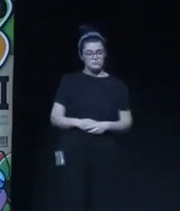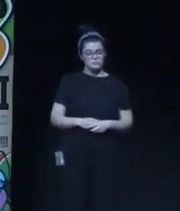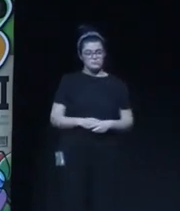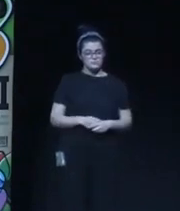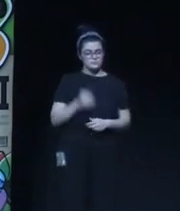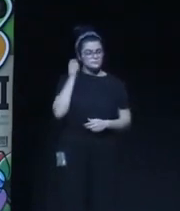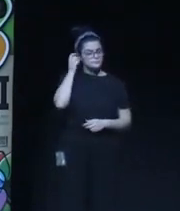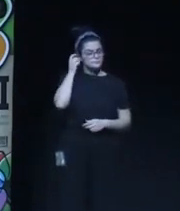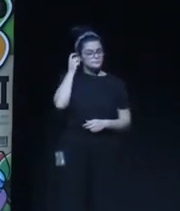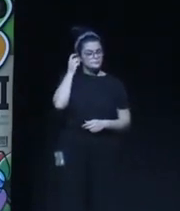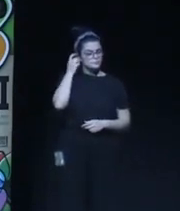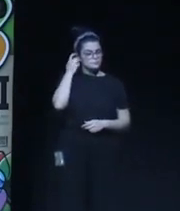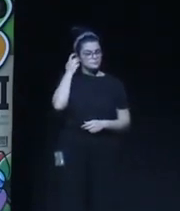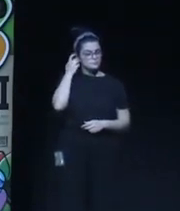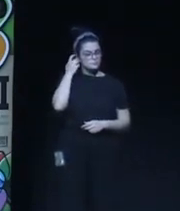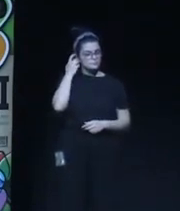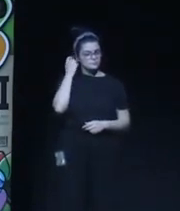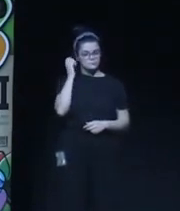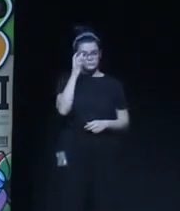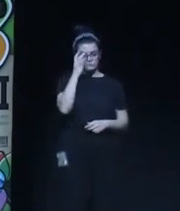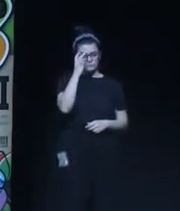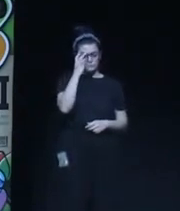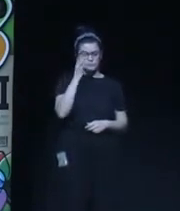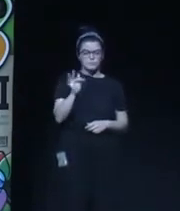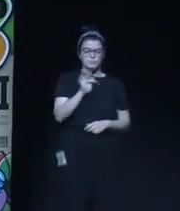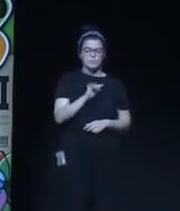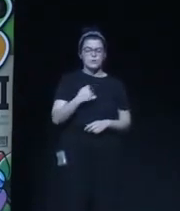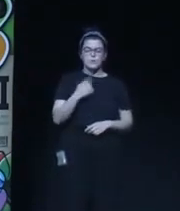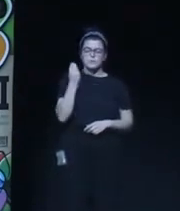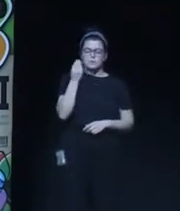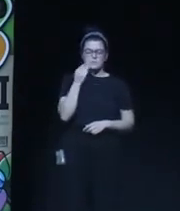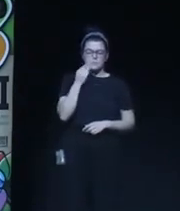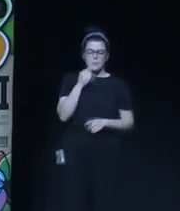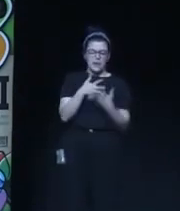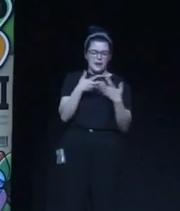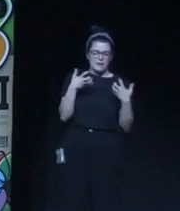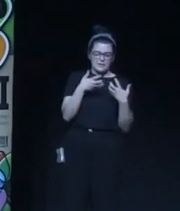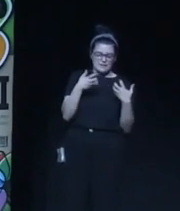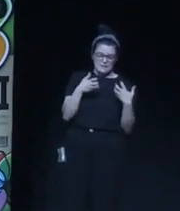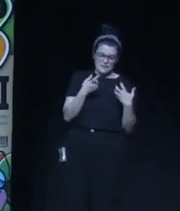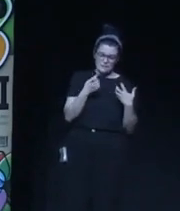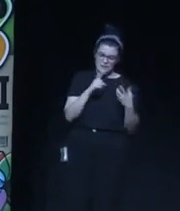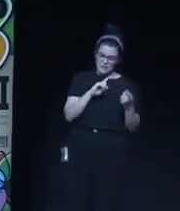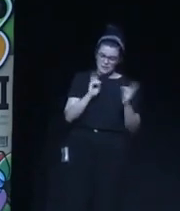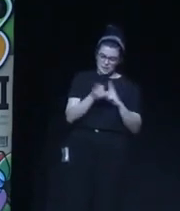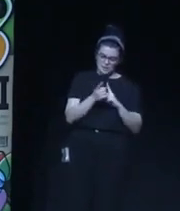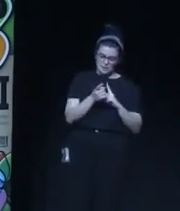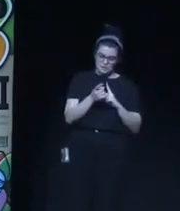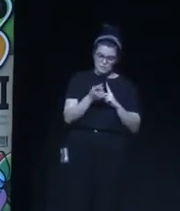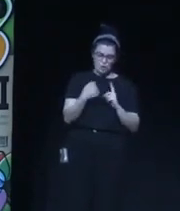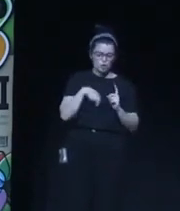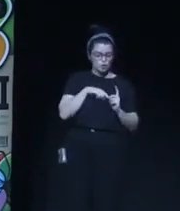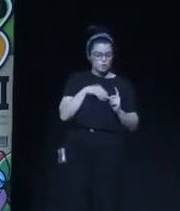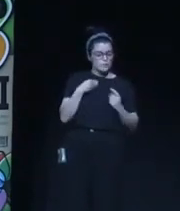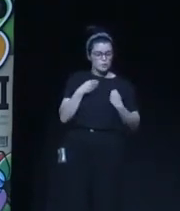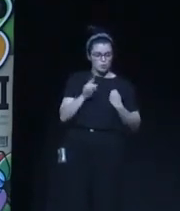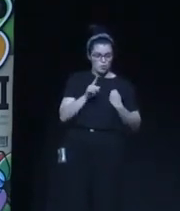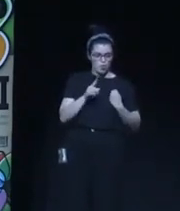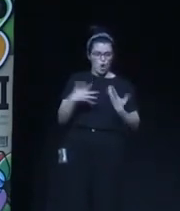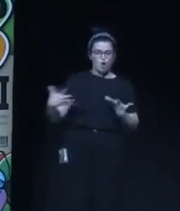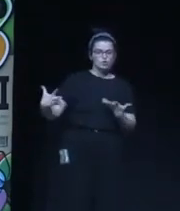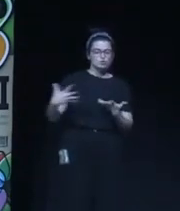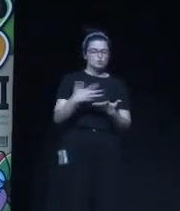Yo creo que primero cambiaría un poco la frase, porque no es lo que vivimos, nosotras vivimos todos y